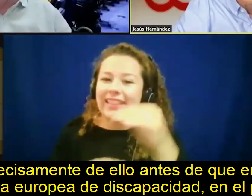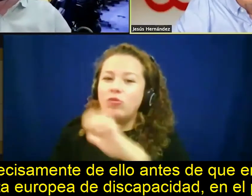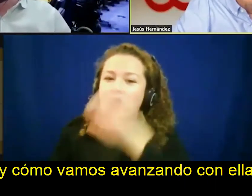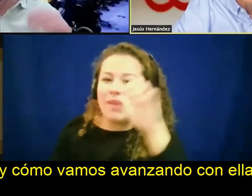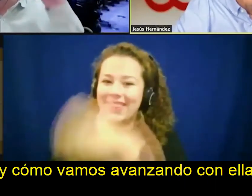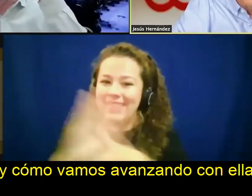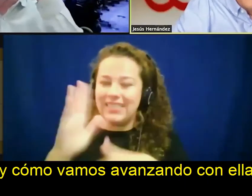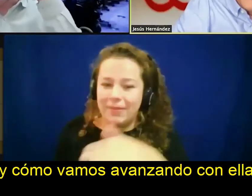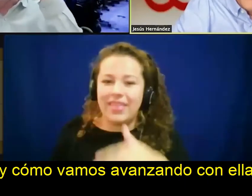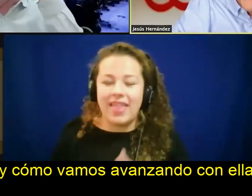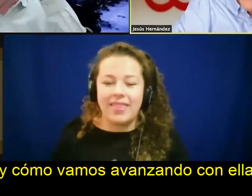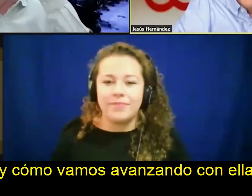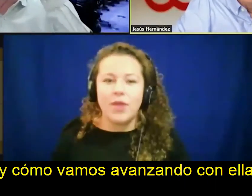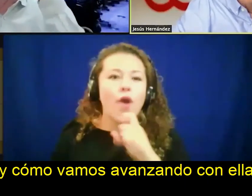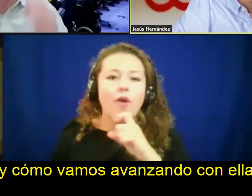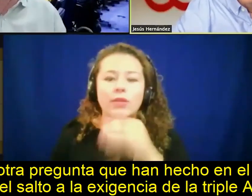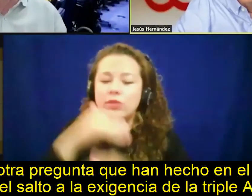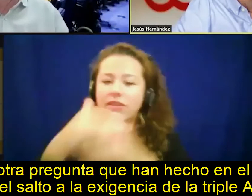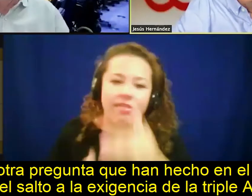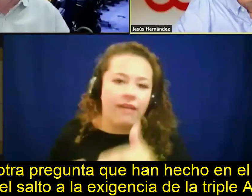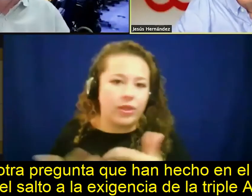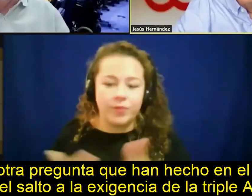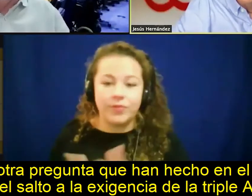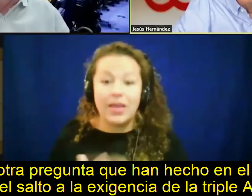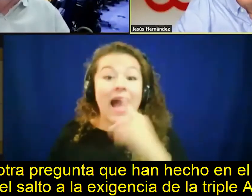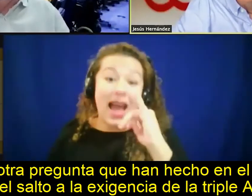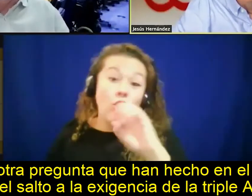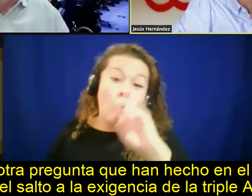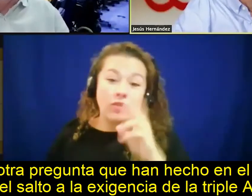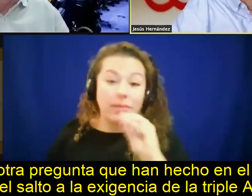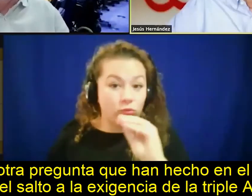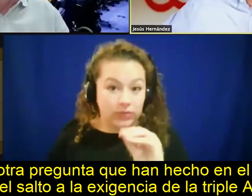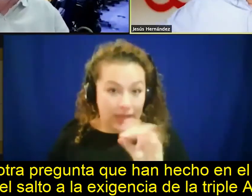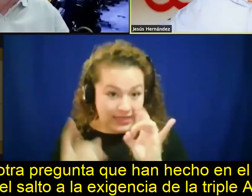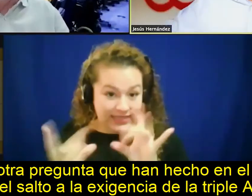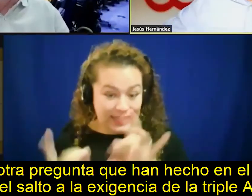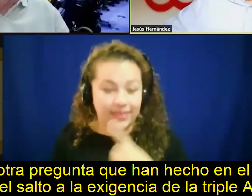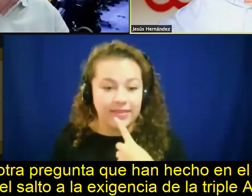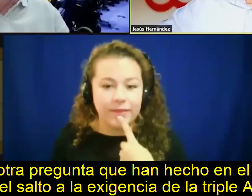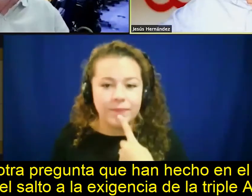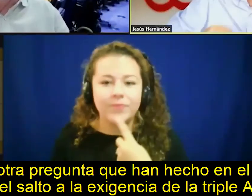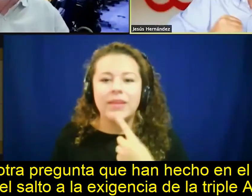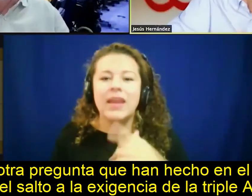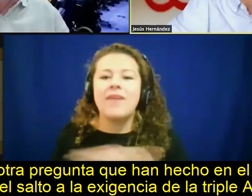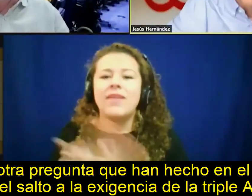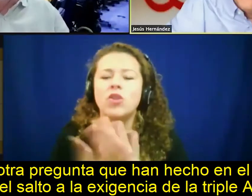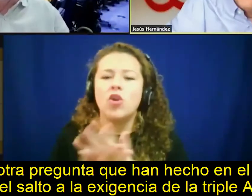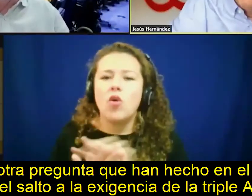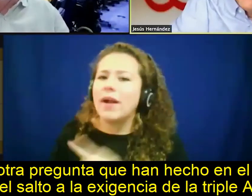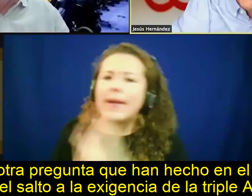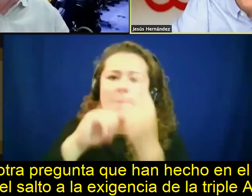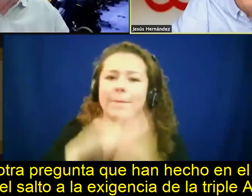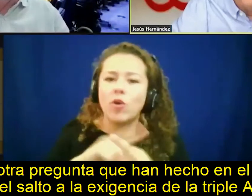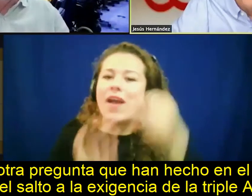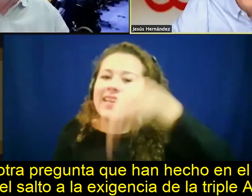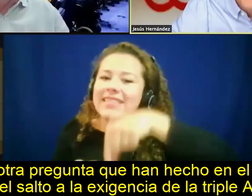cómo Sí. vamos avanzando con ella. Hay otra Sí, pregunta que han hecho en el chat, te comento, lo del salto a la exigencia de la